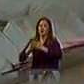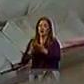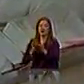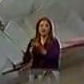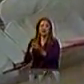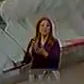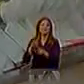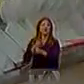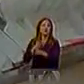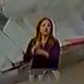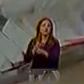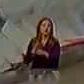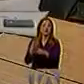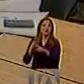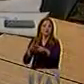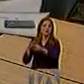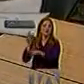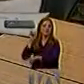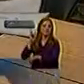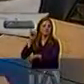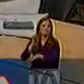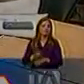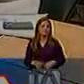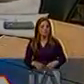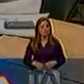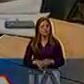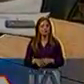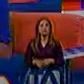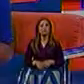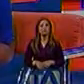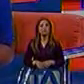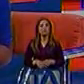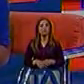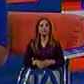cada uno de los sectores. Dayana Monroy, 24 horas.